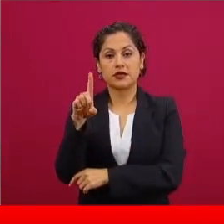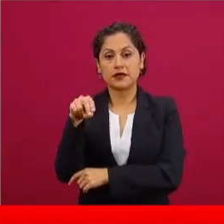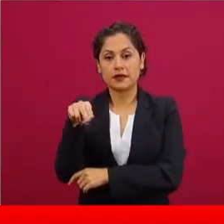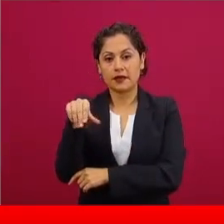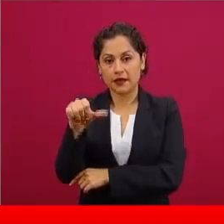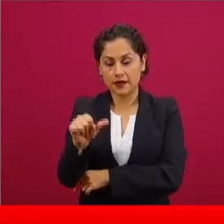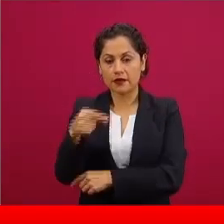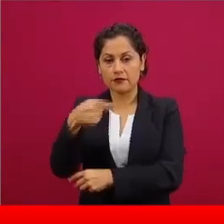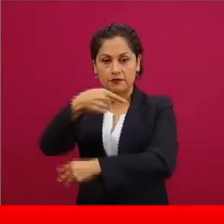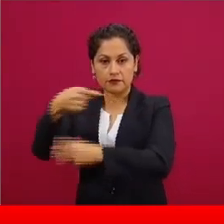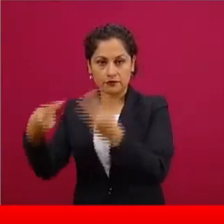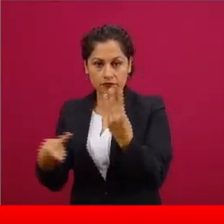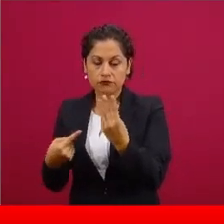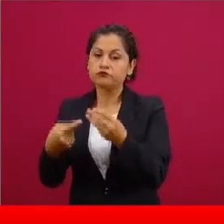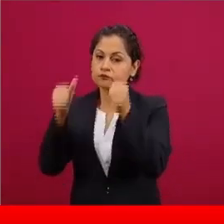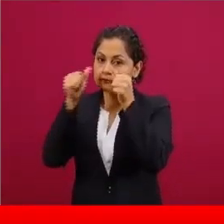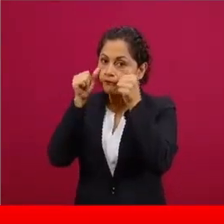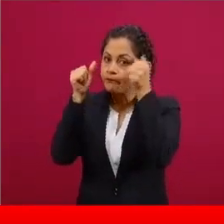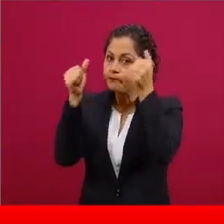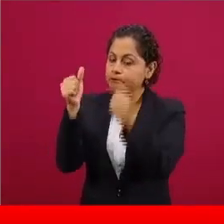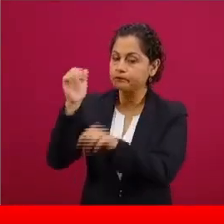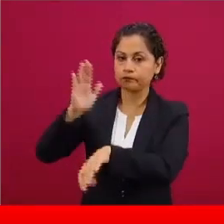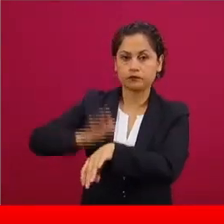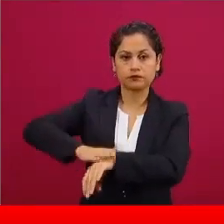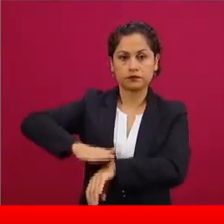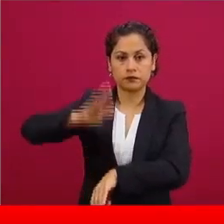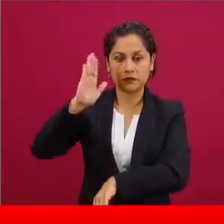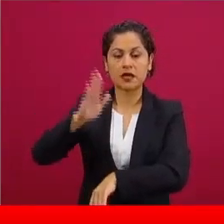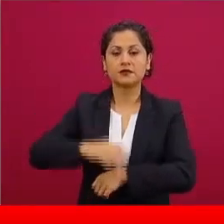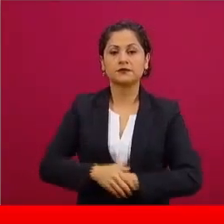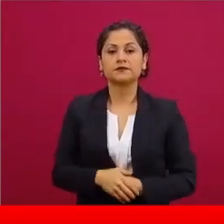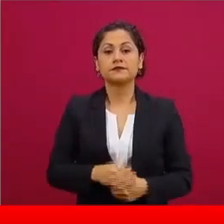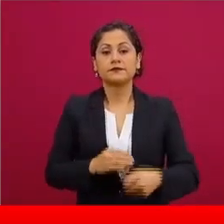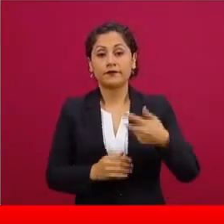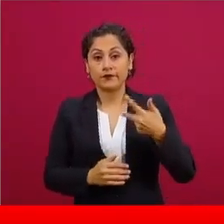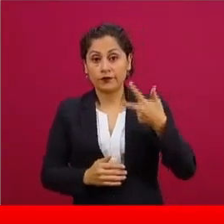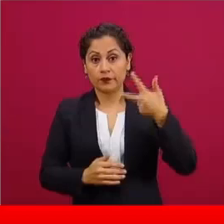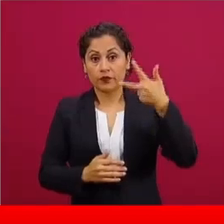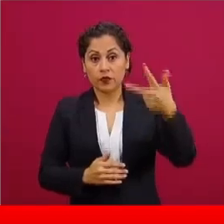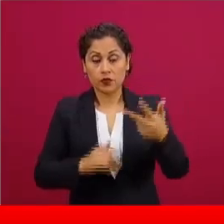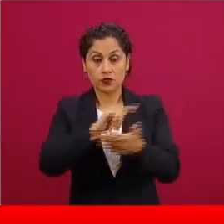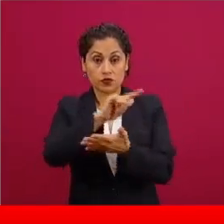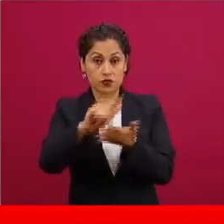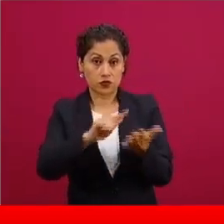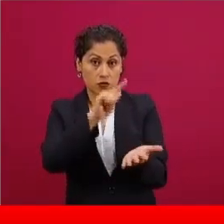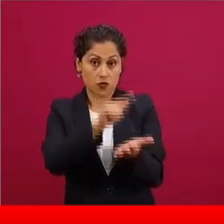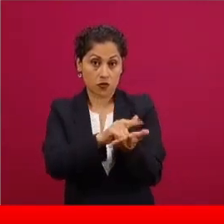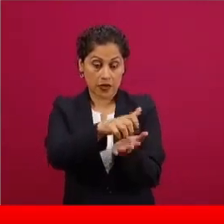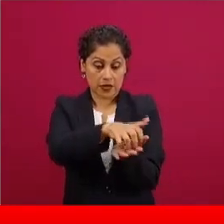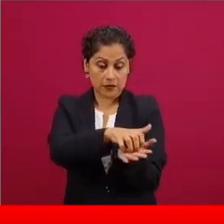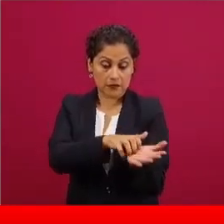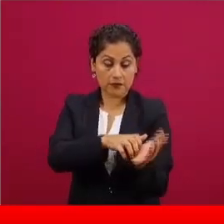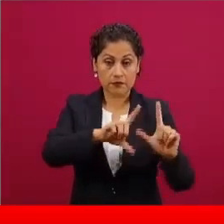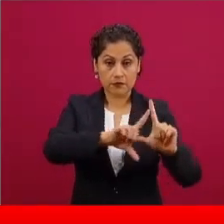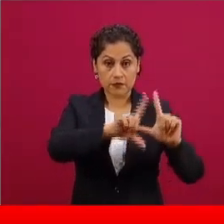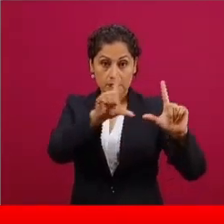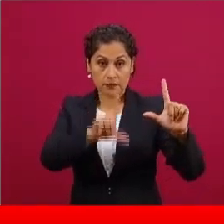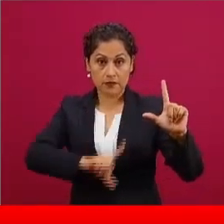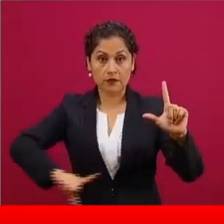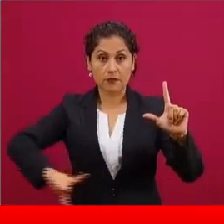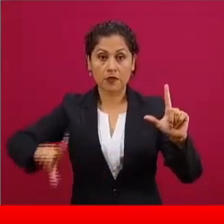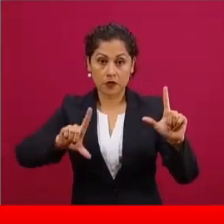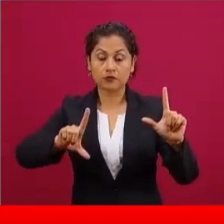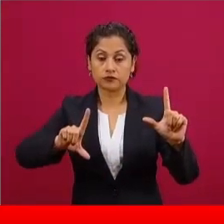8 se aplicará la ley de austeridad republicana de